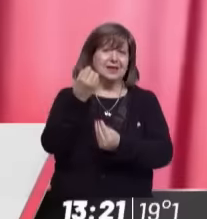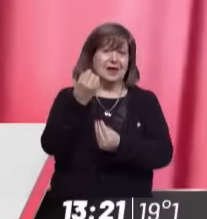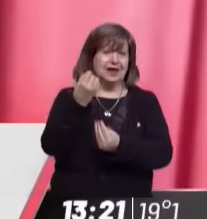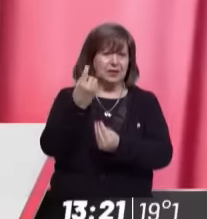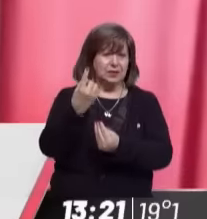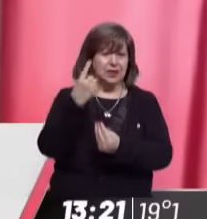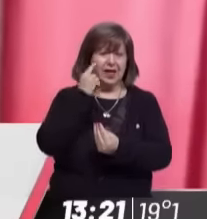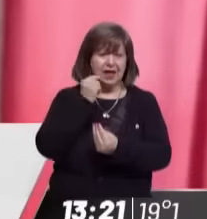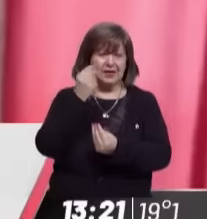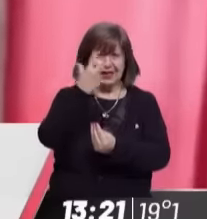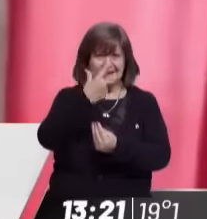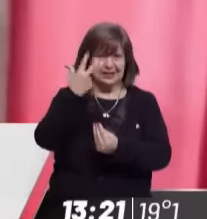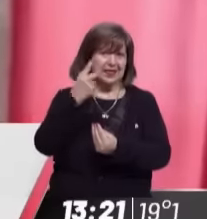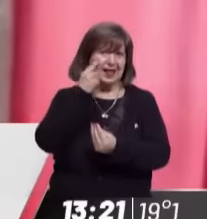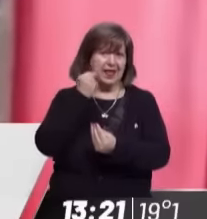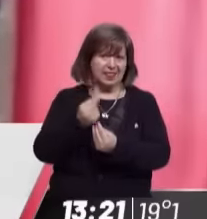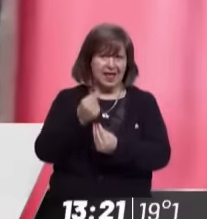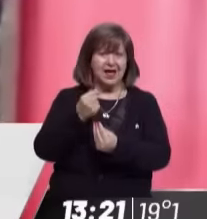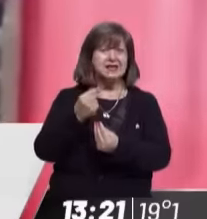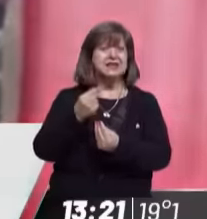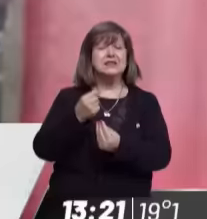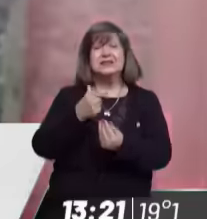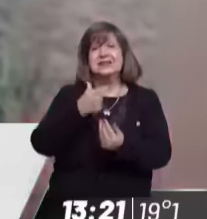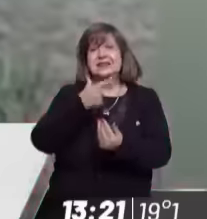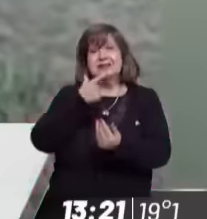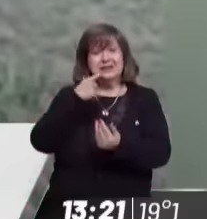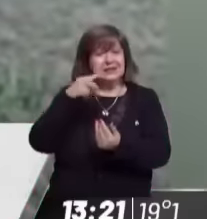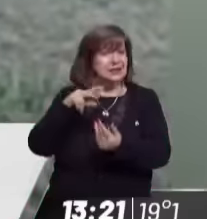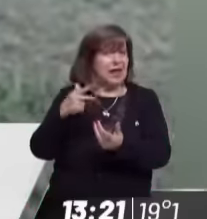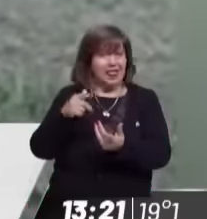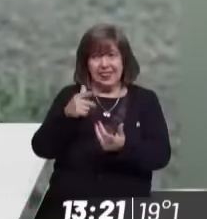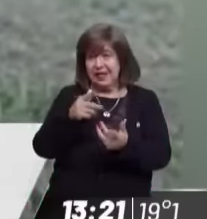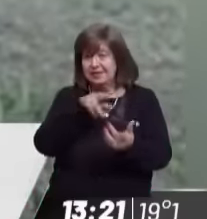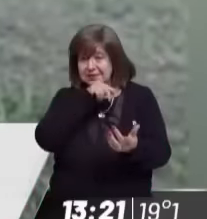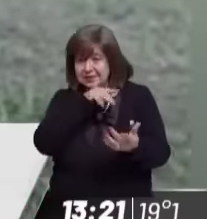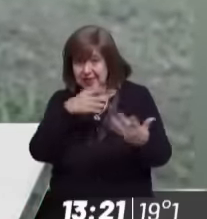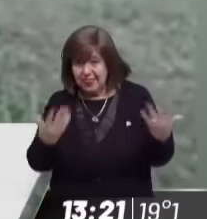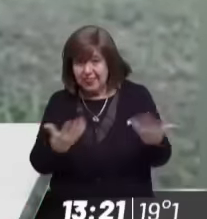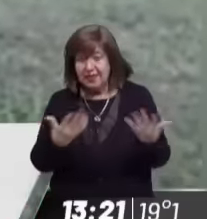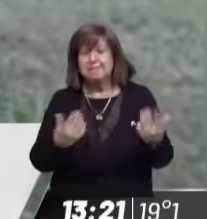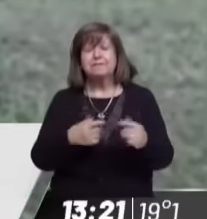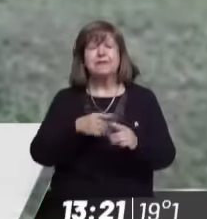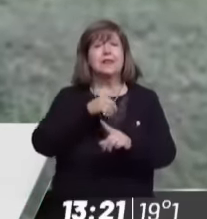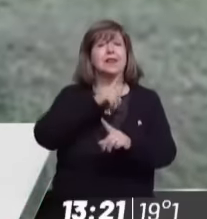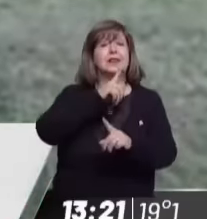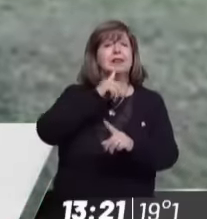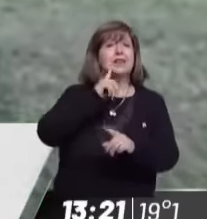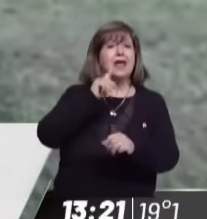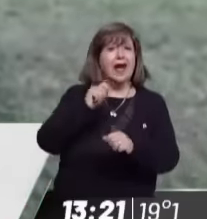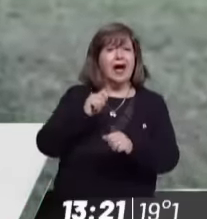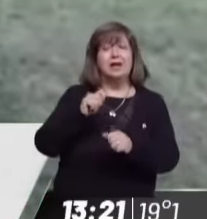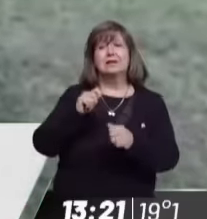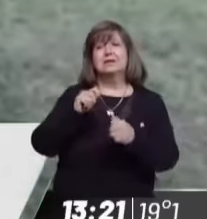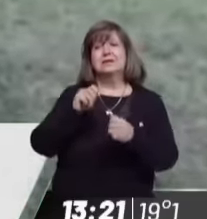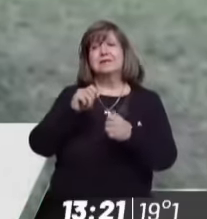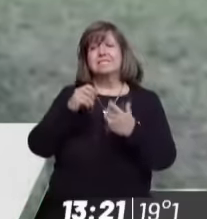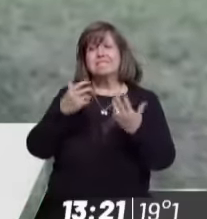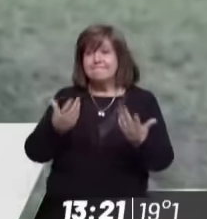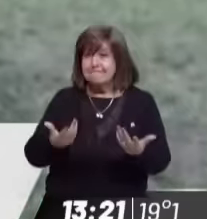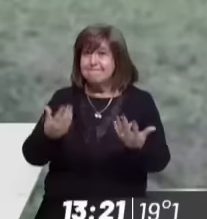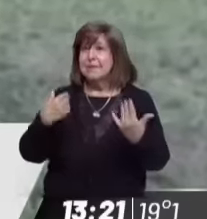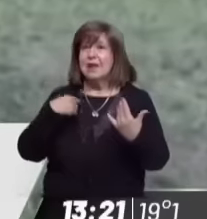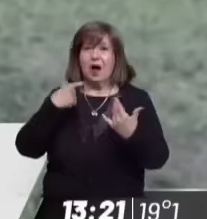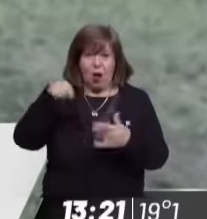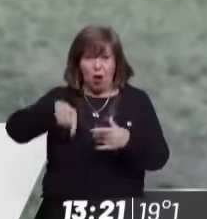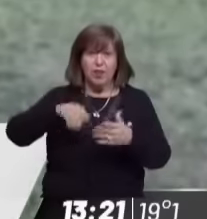del accidente. Exacto. Pero es importantísimo destacar que levanta o sube la apuesta el abogado Fernando Burlando a